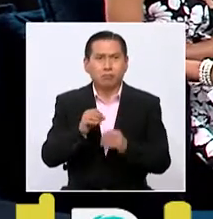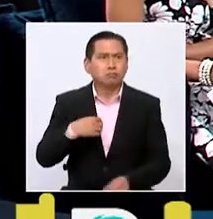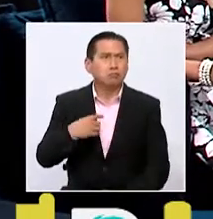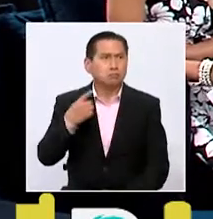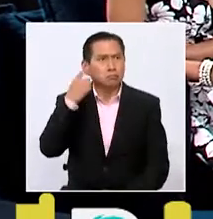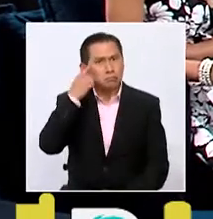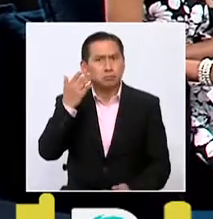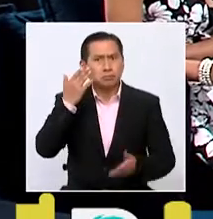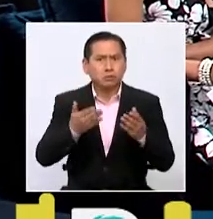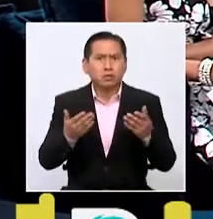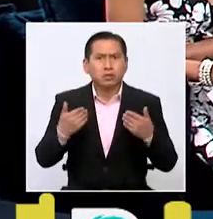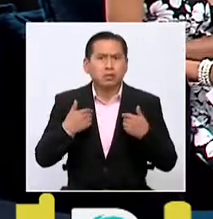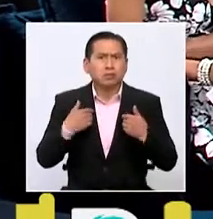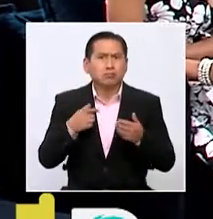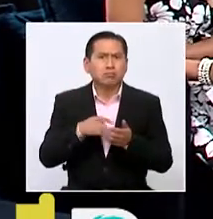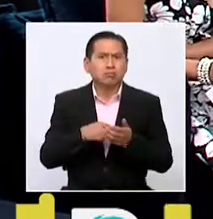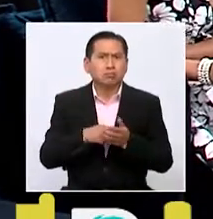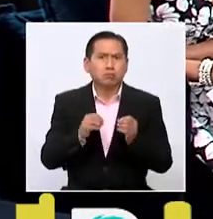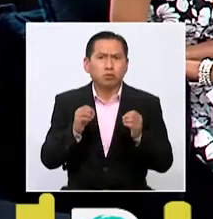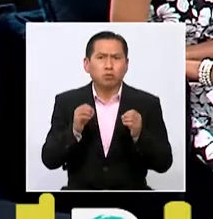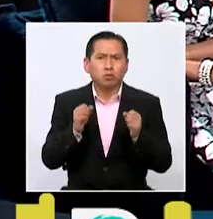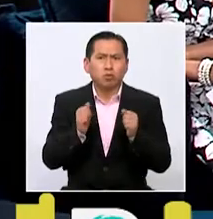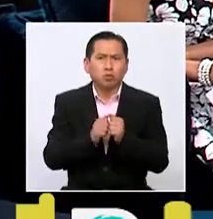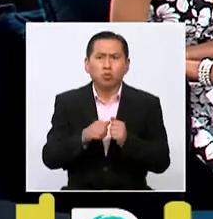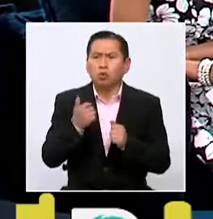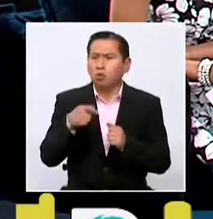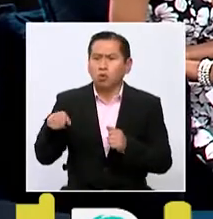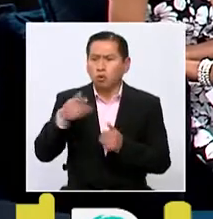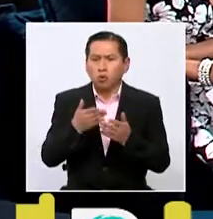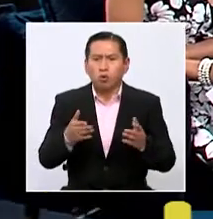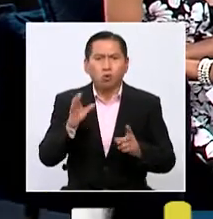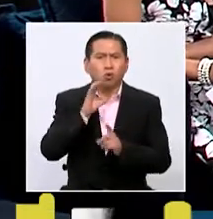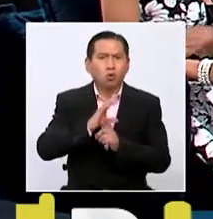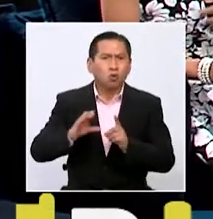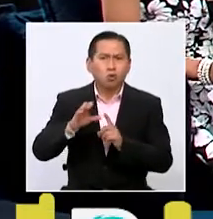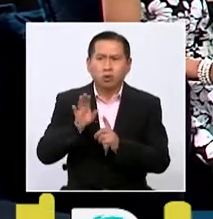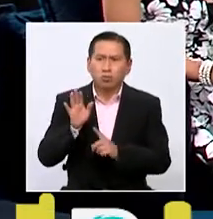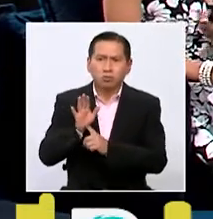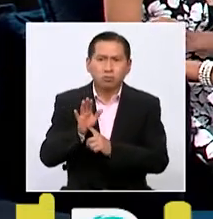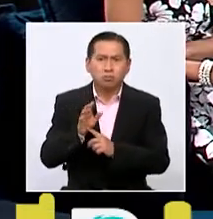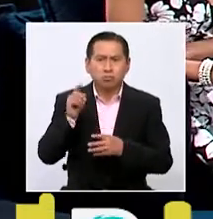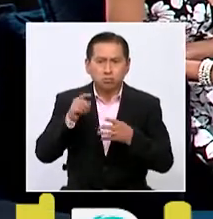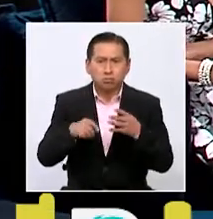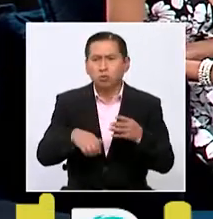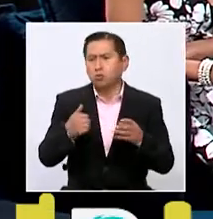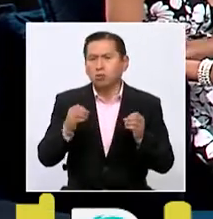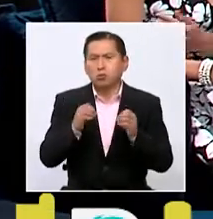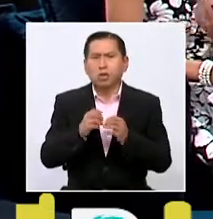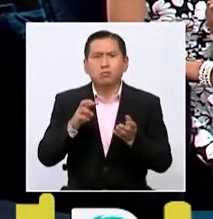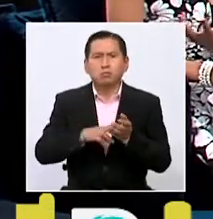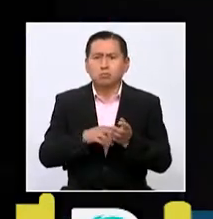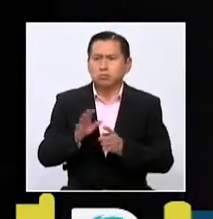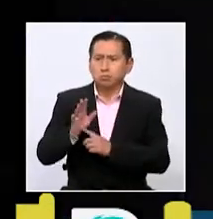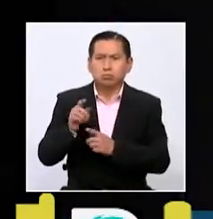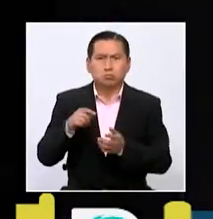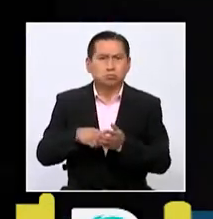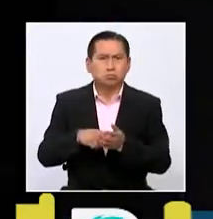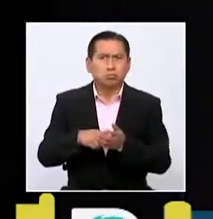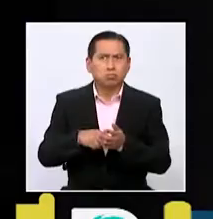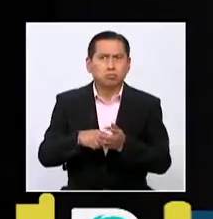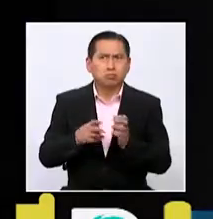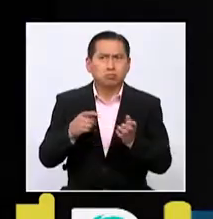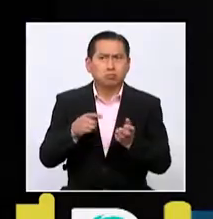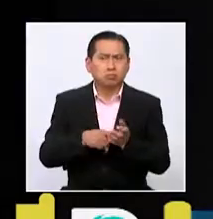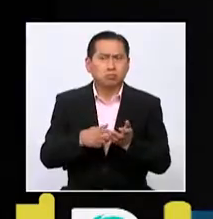que tiene mucha relación con ciertas estéticas culturales y con ciertos modos de mostrarse a sí mismo. Me